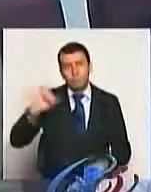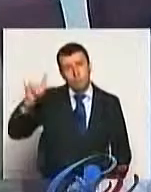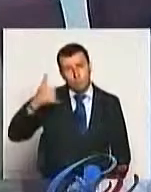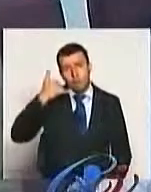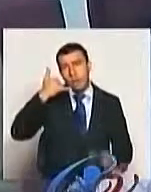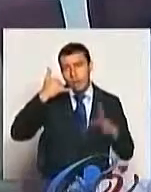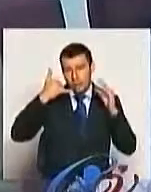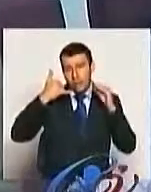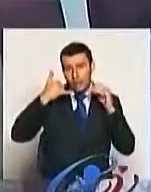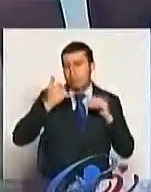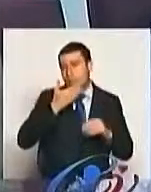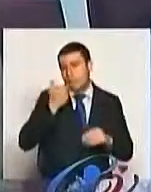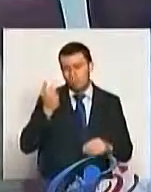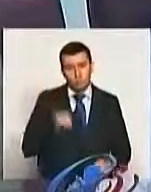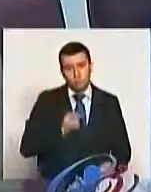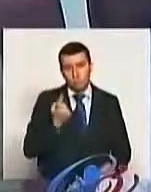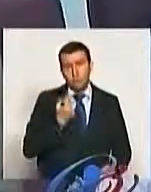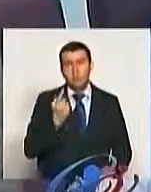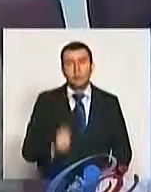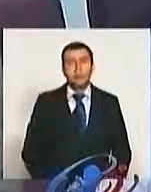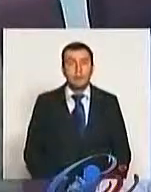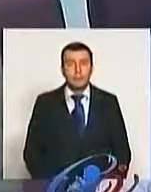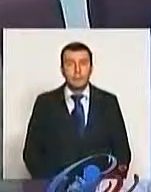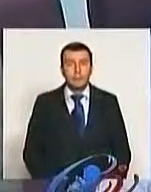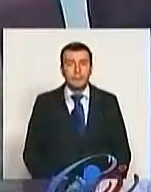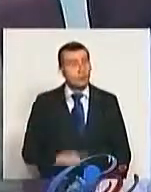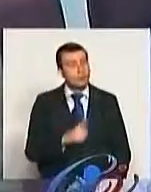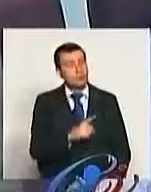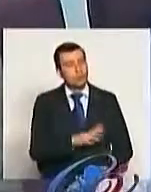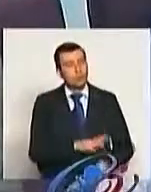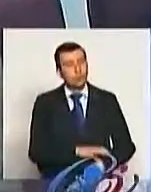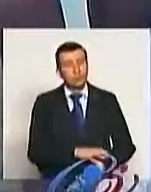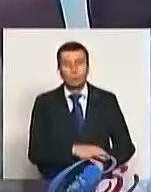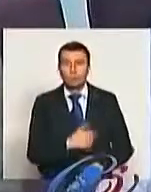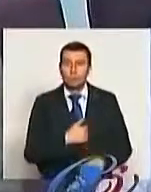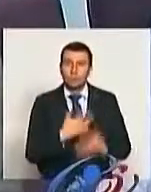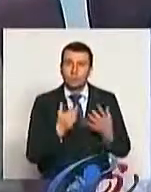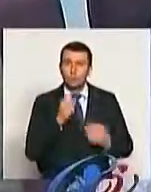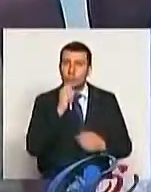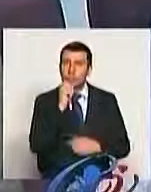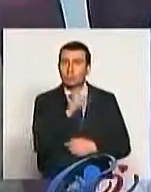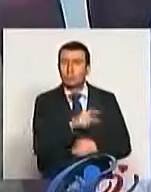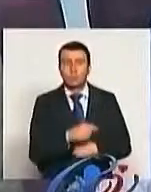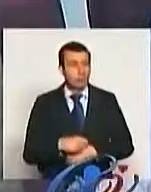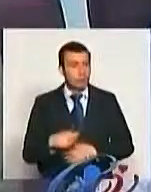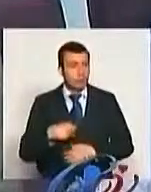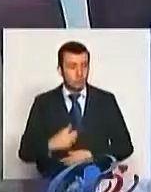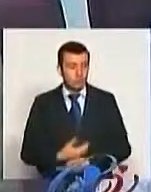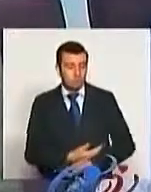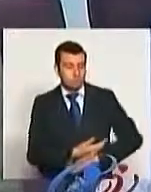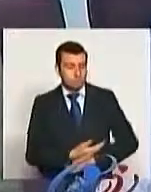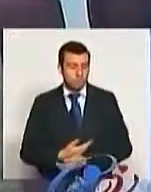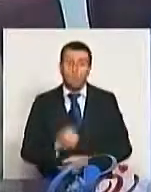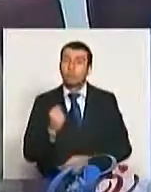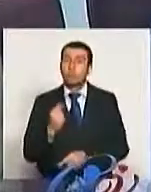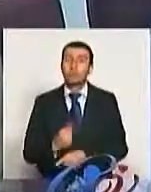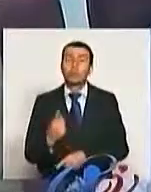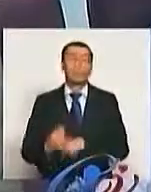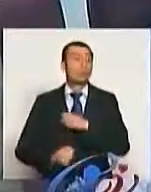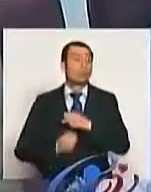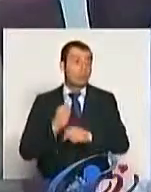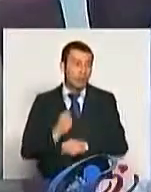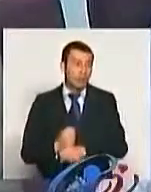Sí, muy buenas tardes. Buenas tardes. Doctor, es que quería hacer una pregunta. Lo que pasa es que yo tengo un bebé y va a cumplir 1 año, pero yo me pienso hacer